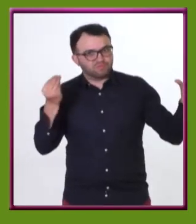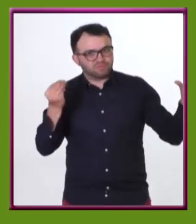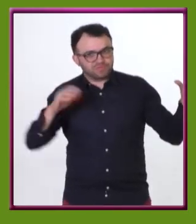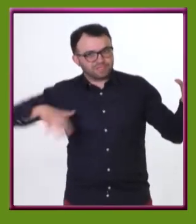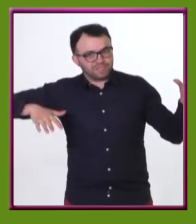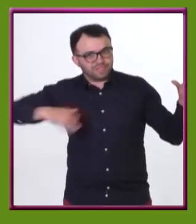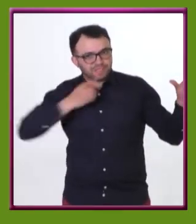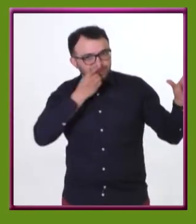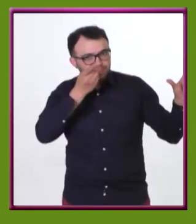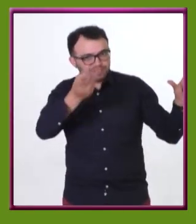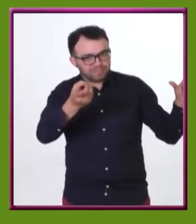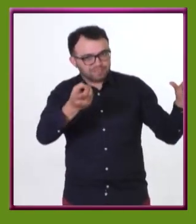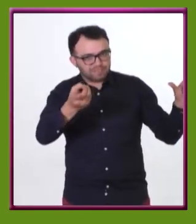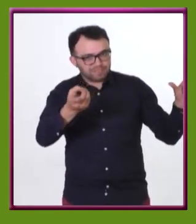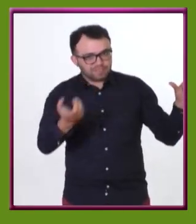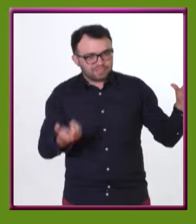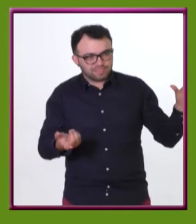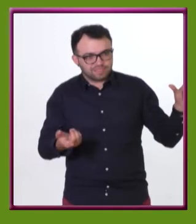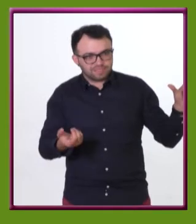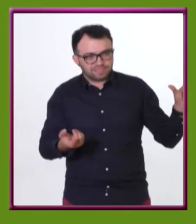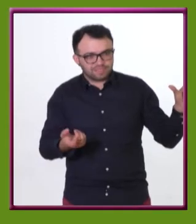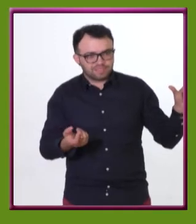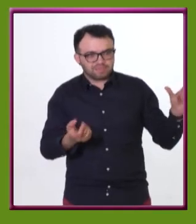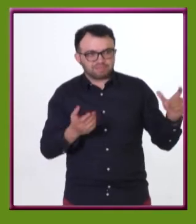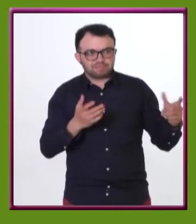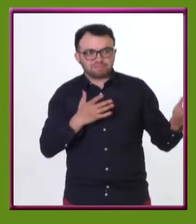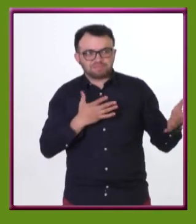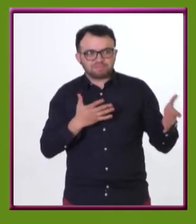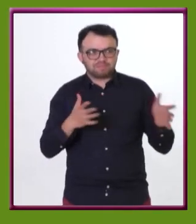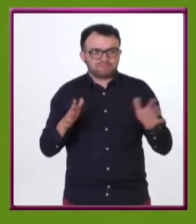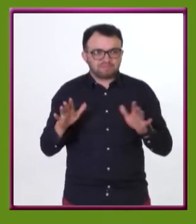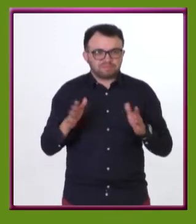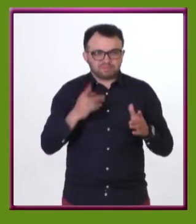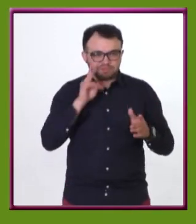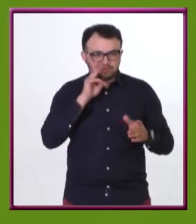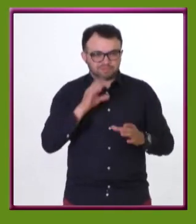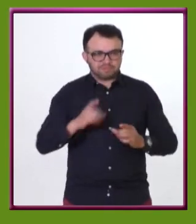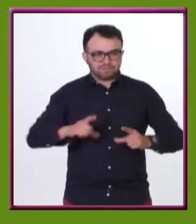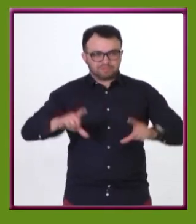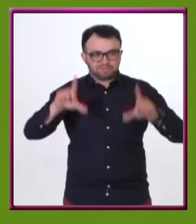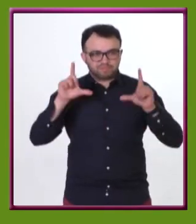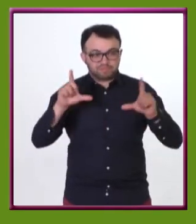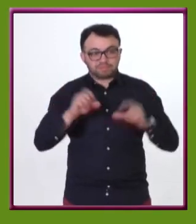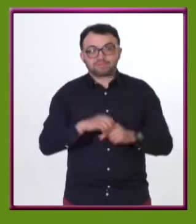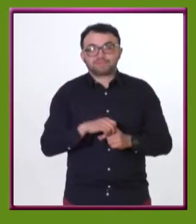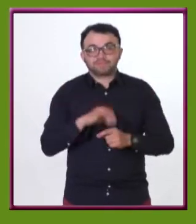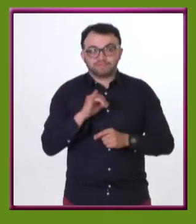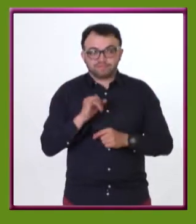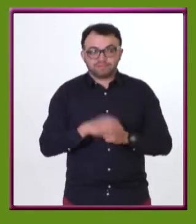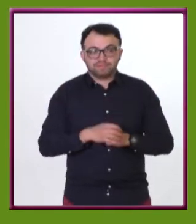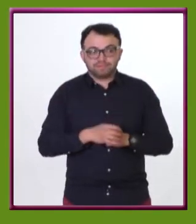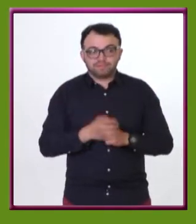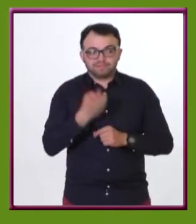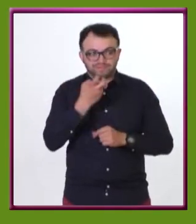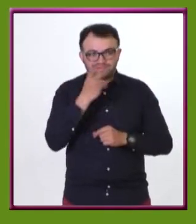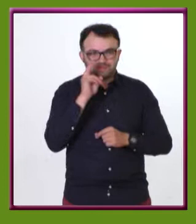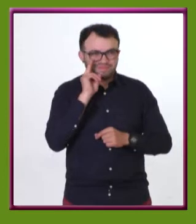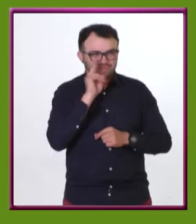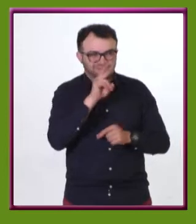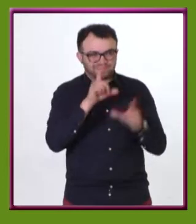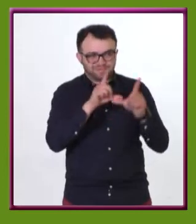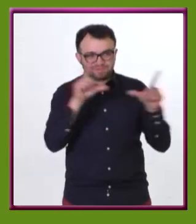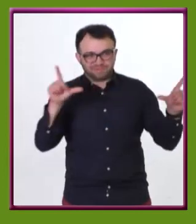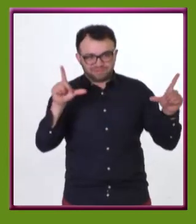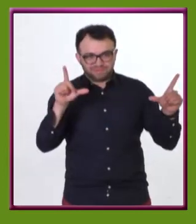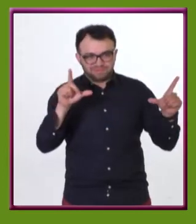que no quiero repetir, así que, por favor, pónganlo en la pantalla. Sí, ese numerote de granos